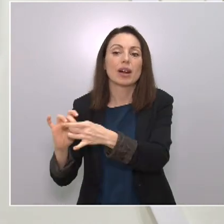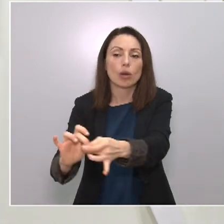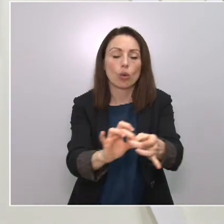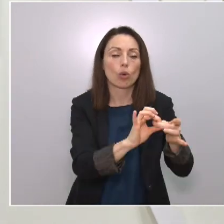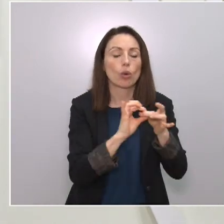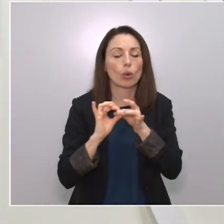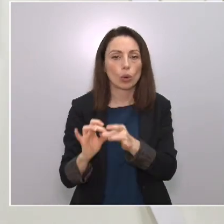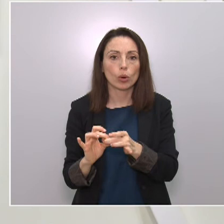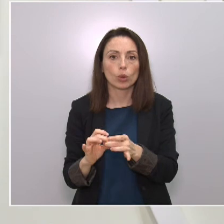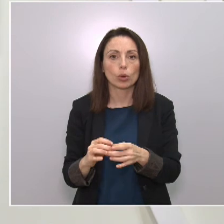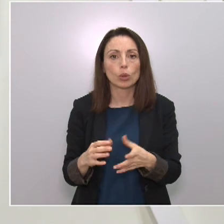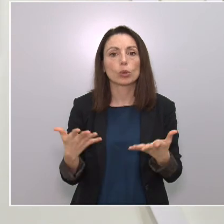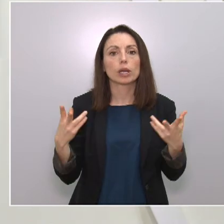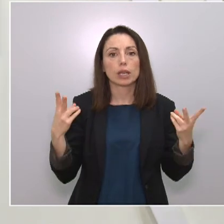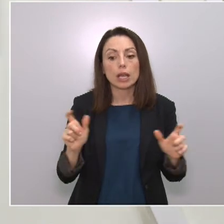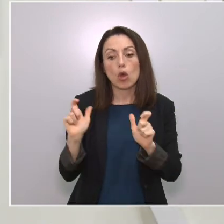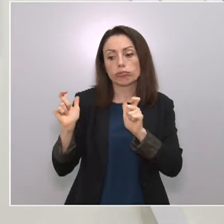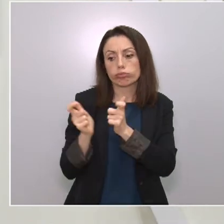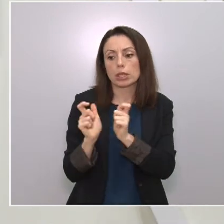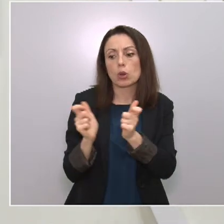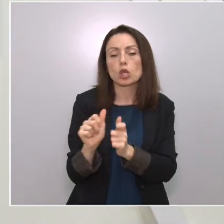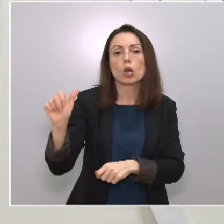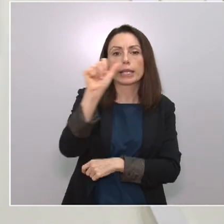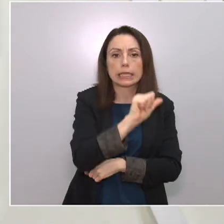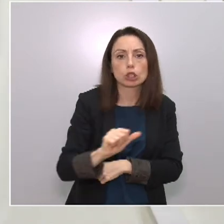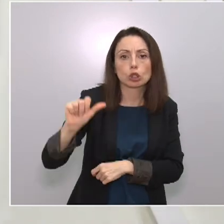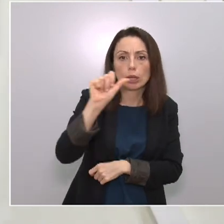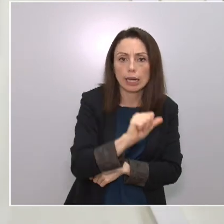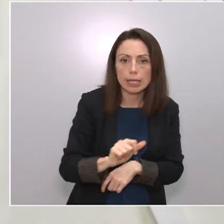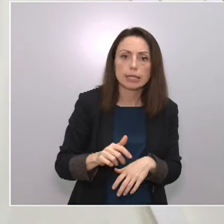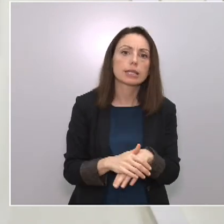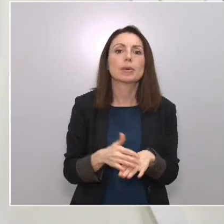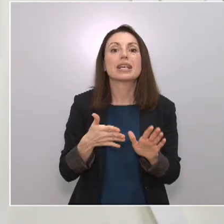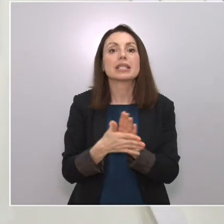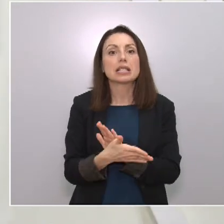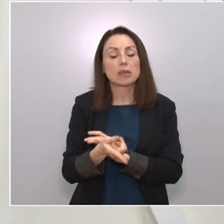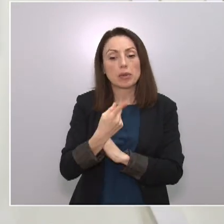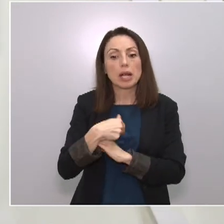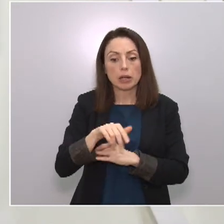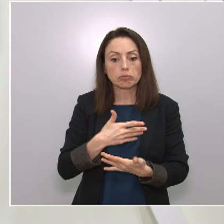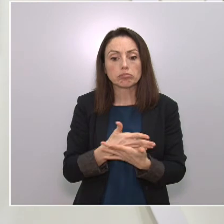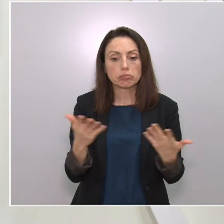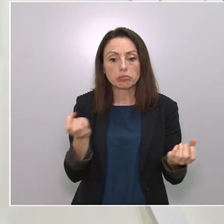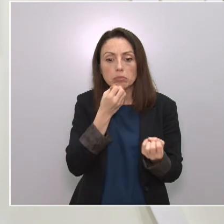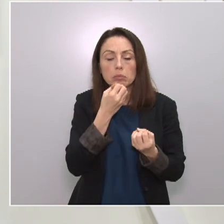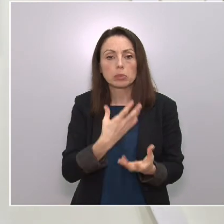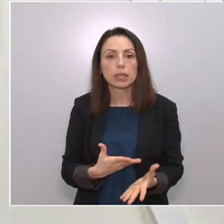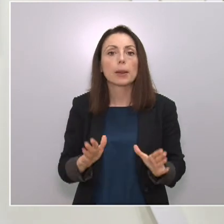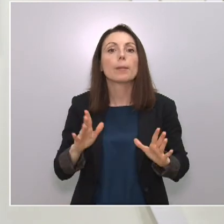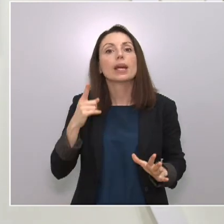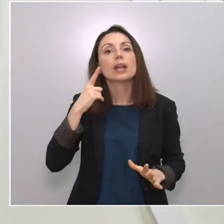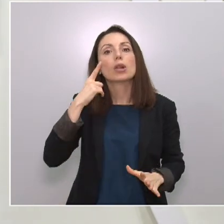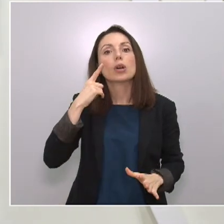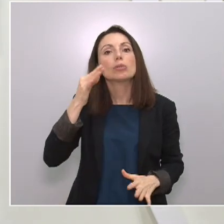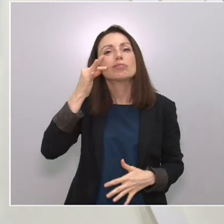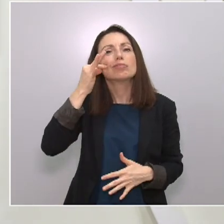semanas interterritoriales, hay reuniones bilaterales, por lo tanto creo que hay una buena disposición. Pero la realidad sigue siendo